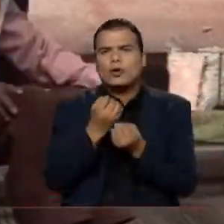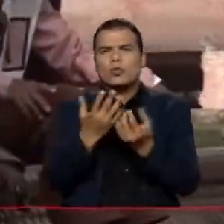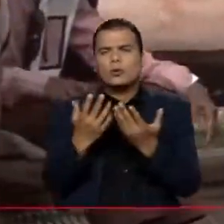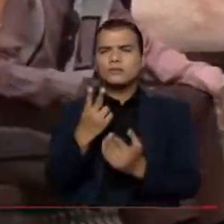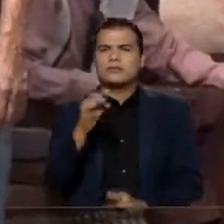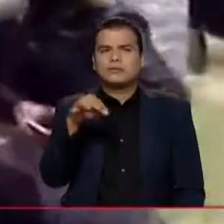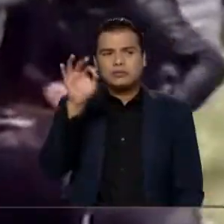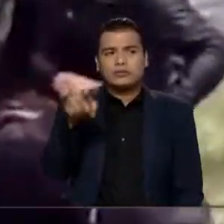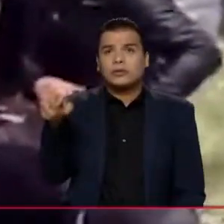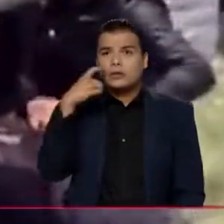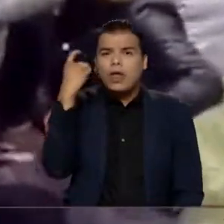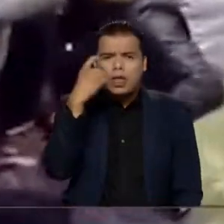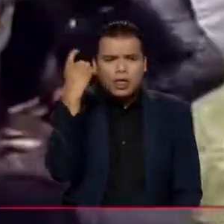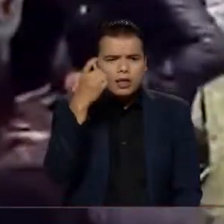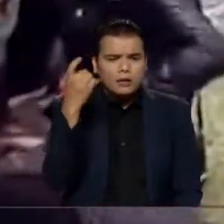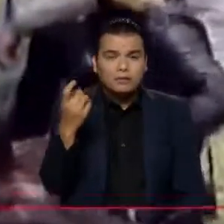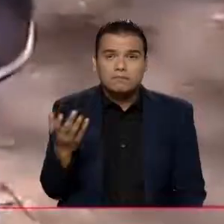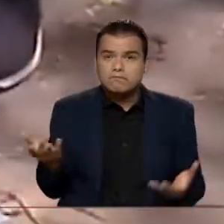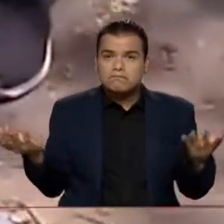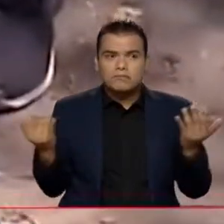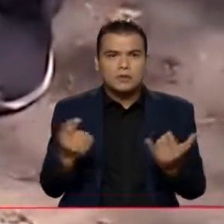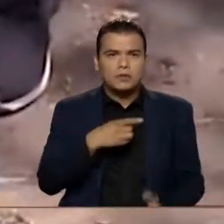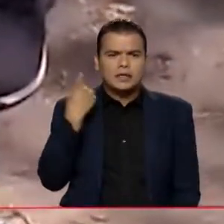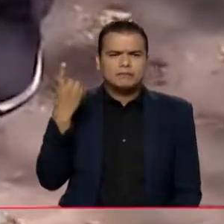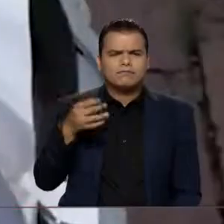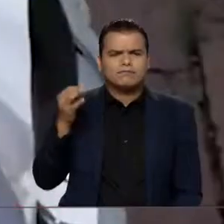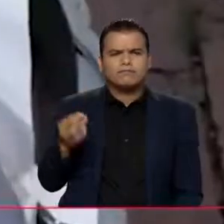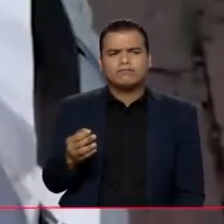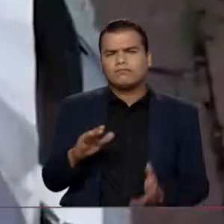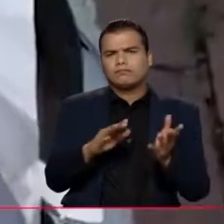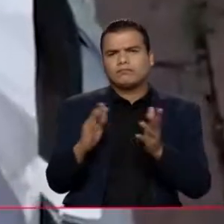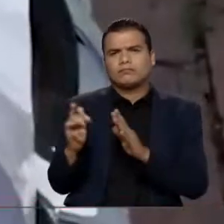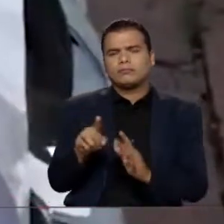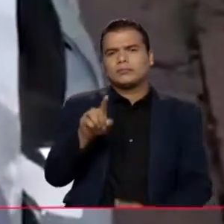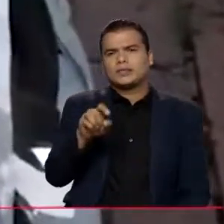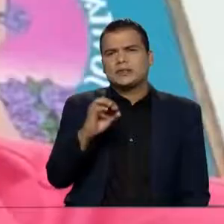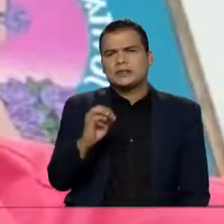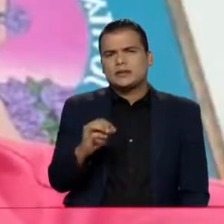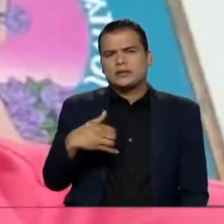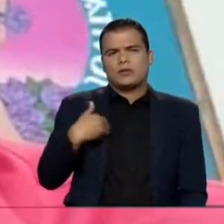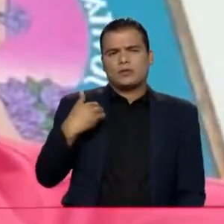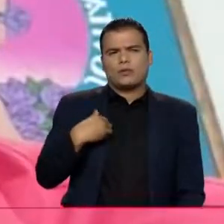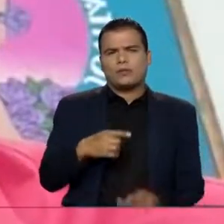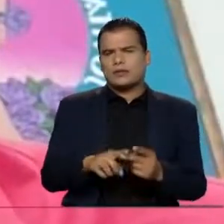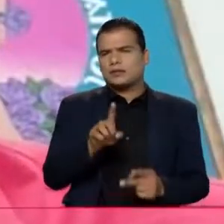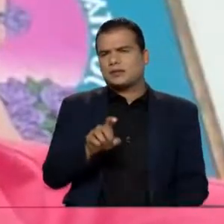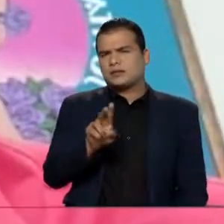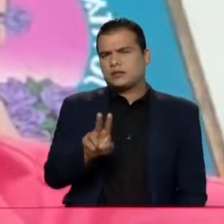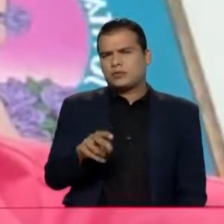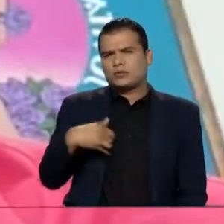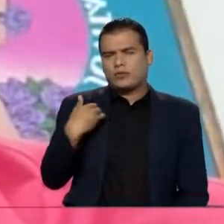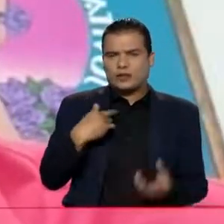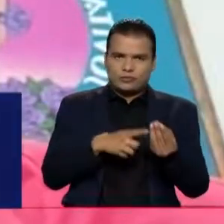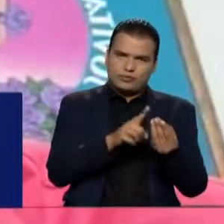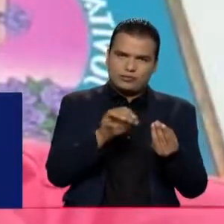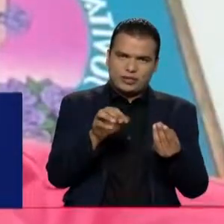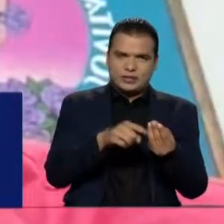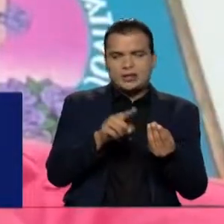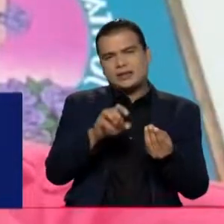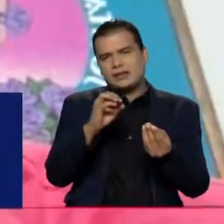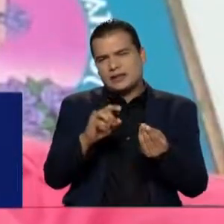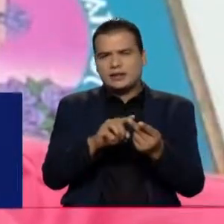una plaza de trabajo. Estamos hablando de que cerca de 60, 62 jóvenes entre cada 100 en este rango de